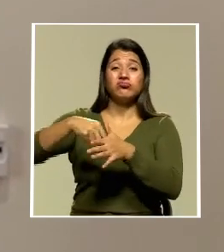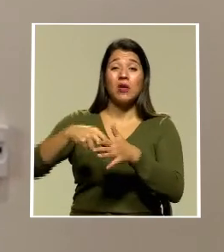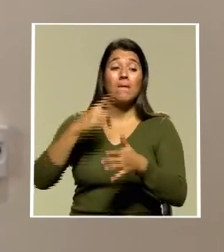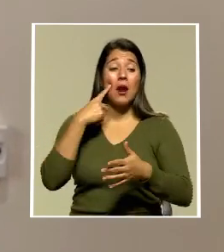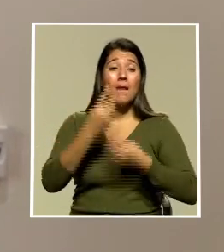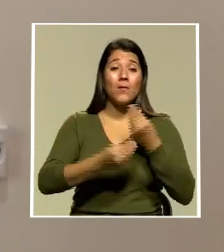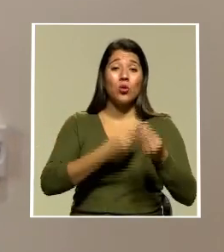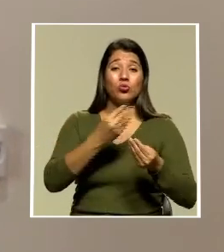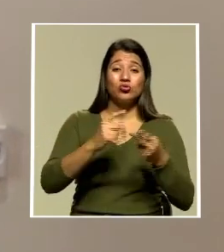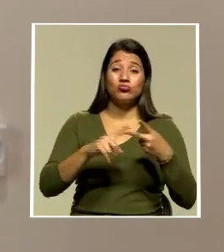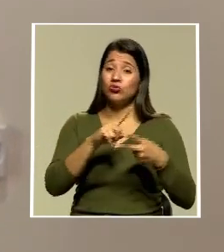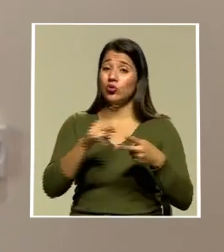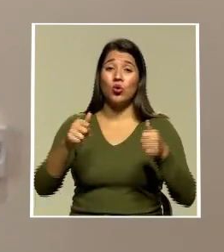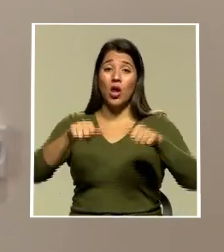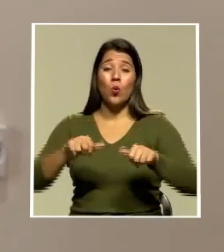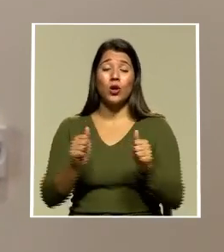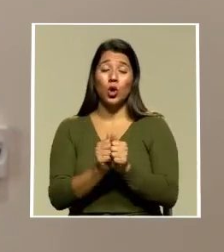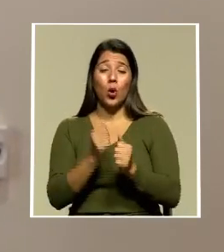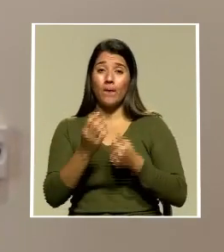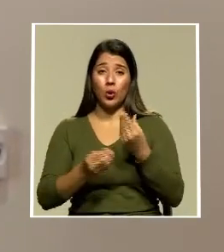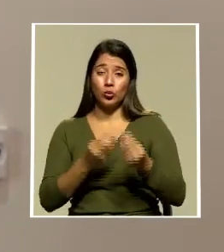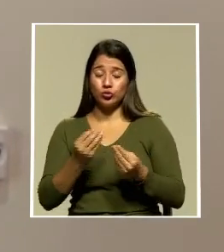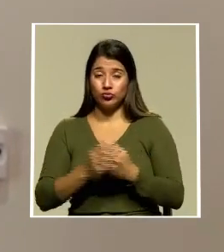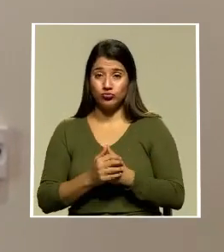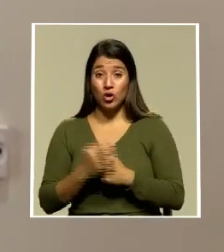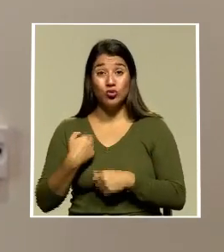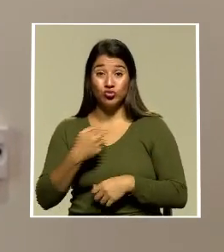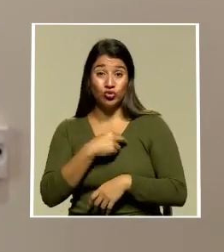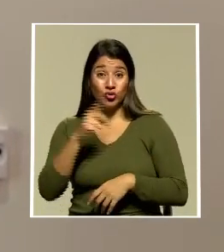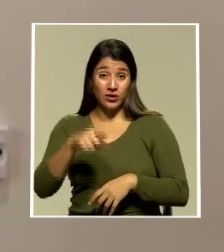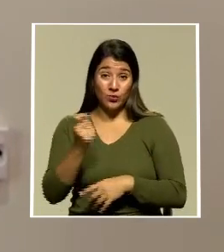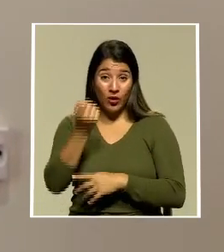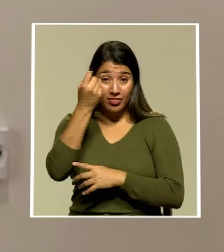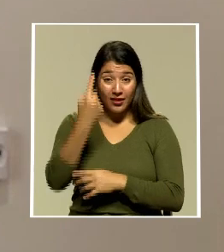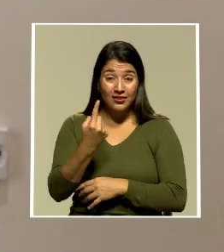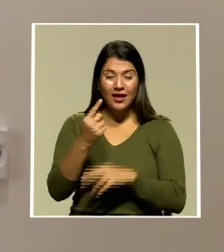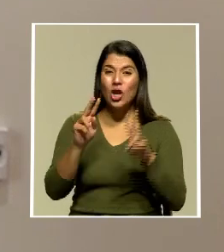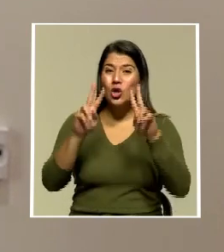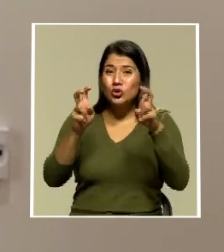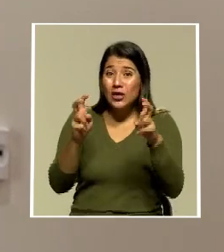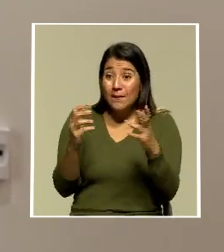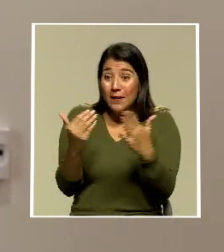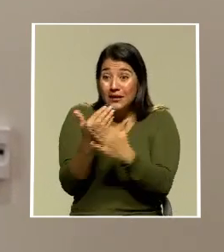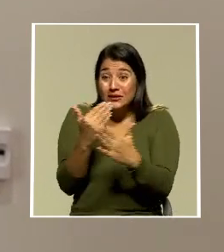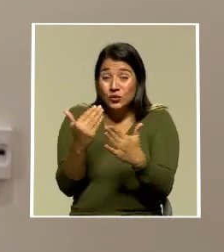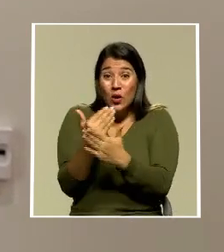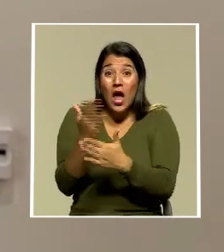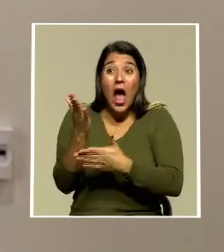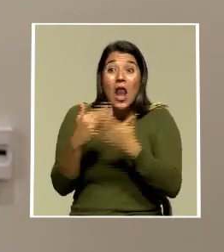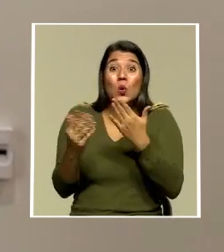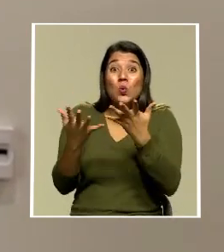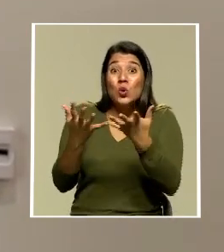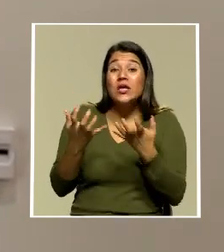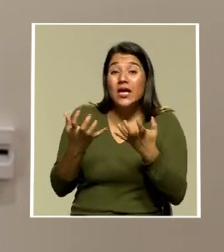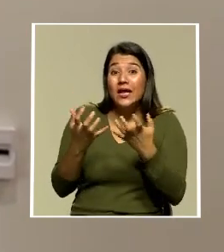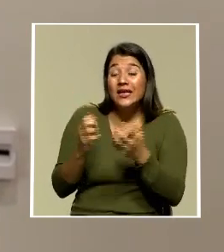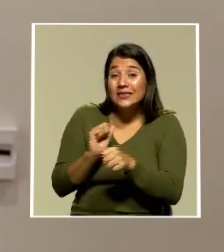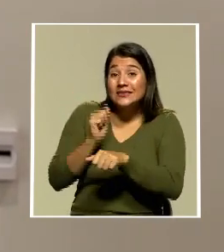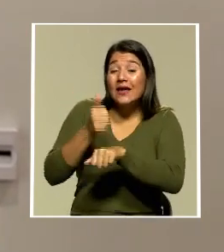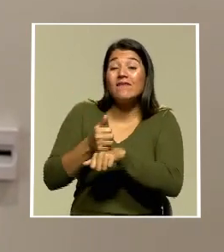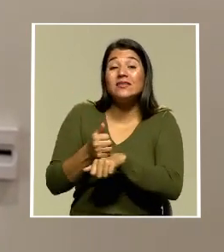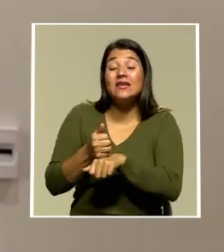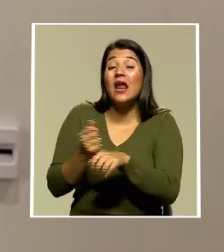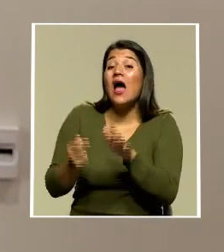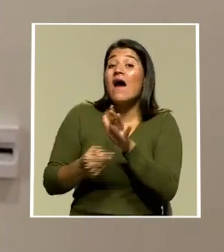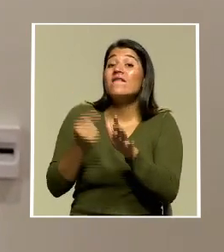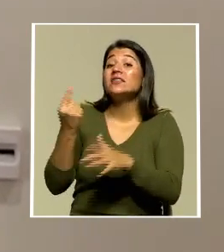producción y que va en contra del sector productivo. Hay que entender que los temas de moda que algunos pretenden imponer, lo único